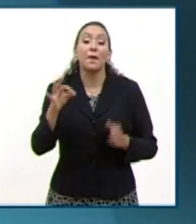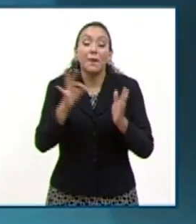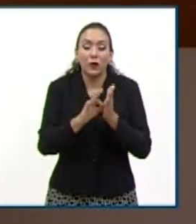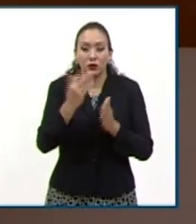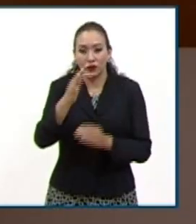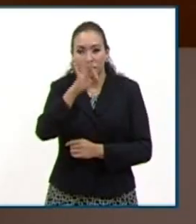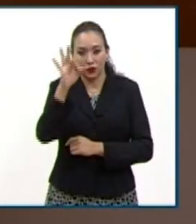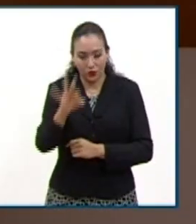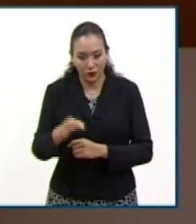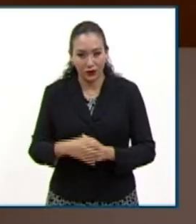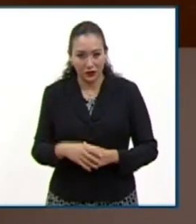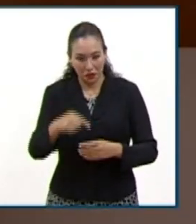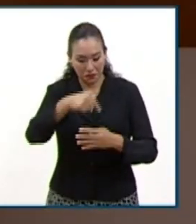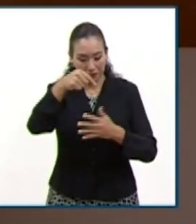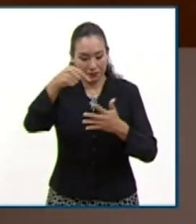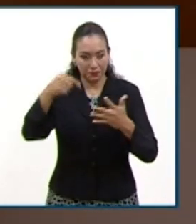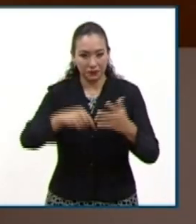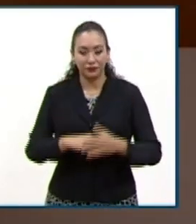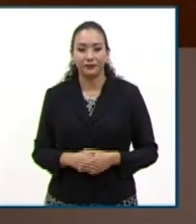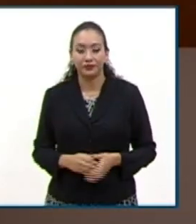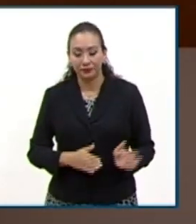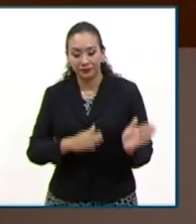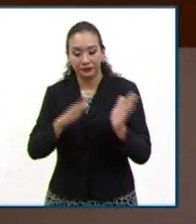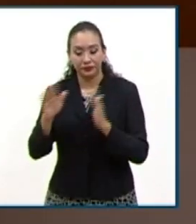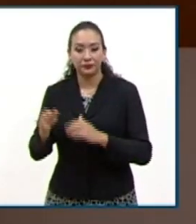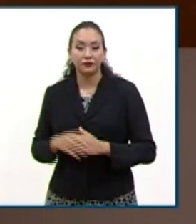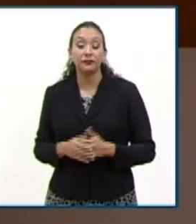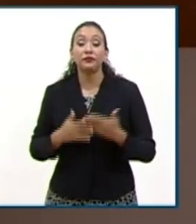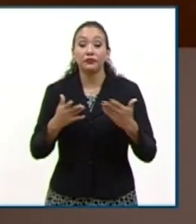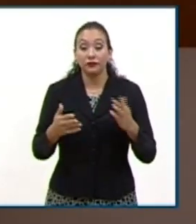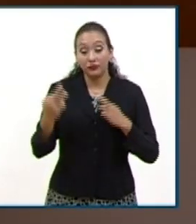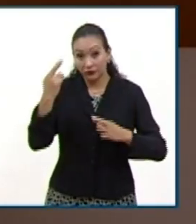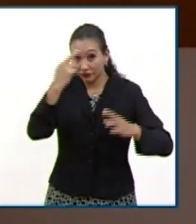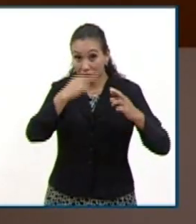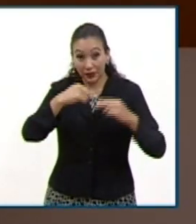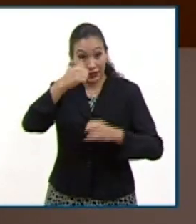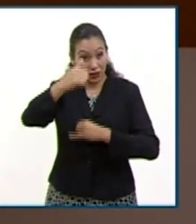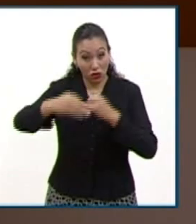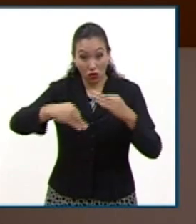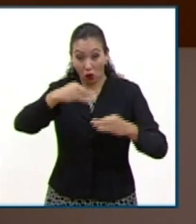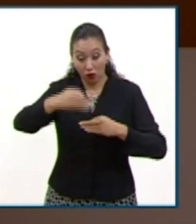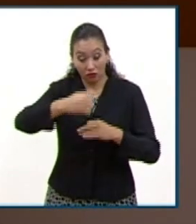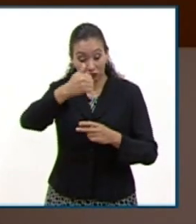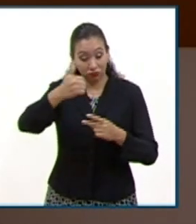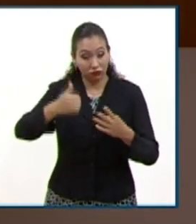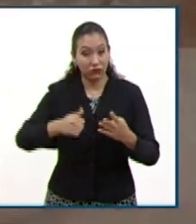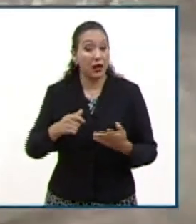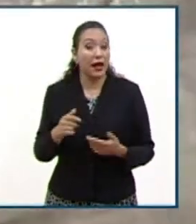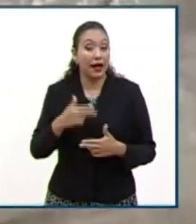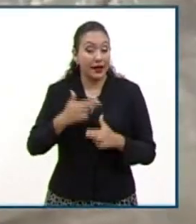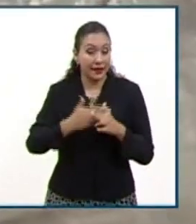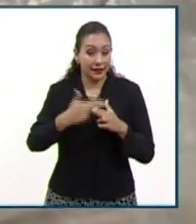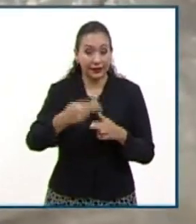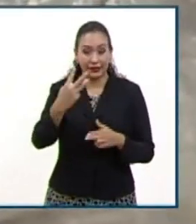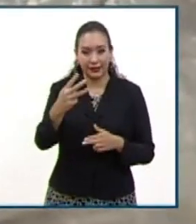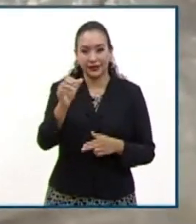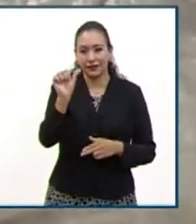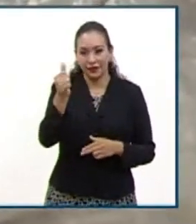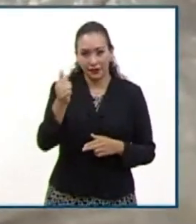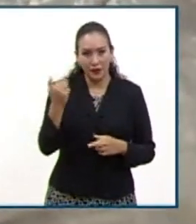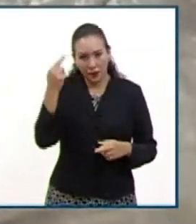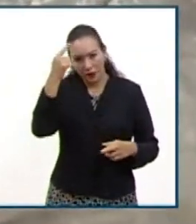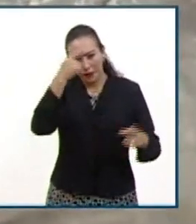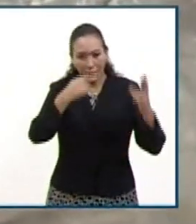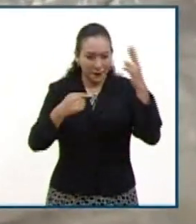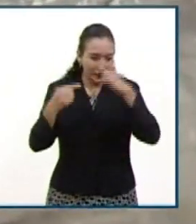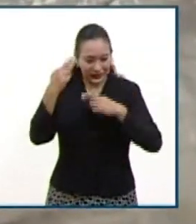0.5% respectivamente. La Sala Regional deberá resolver estos recursos a más tardar el 3 de agosto con el fin